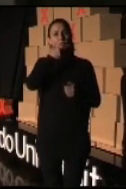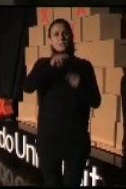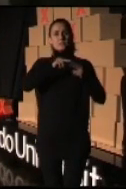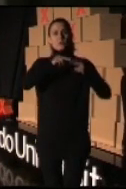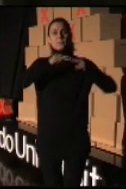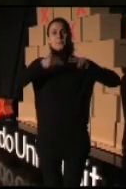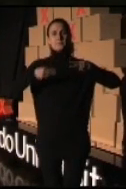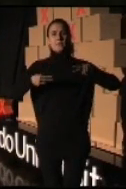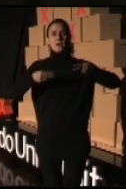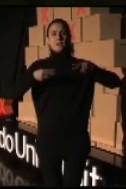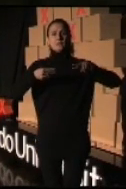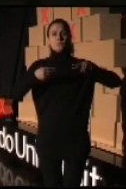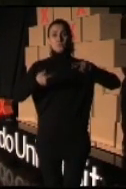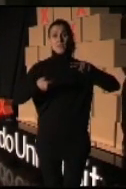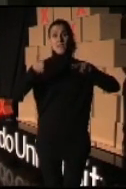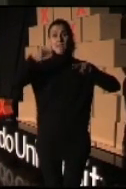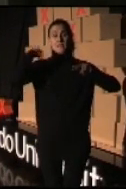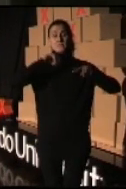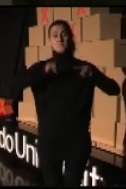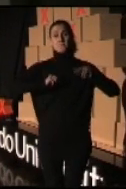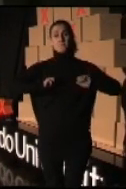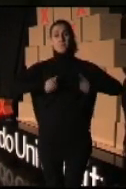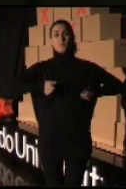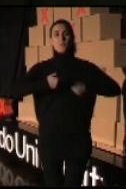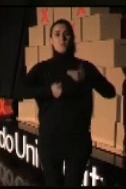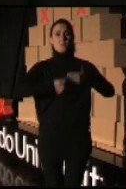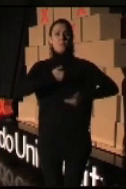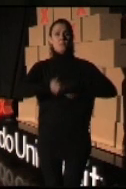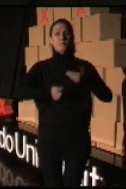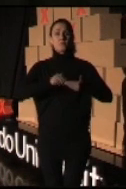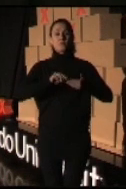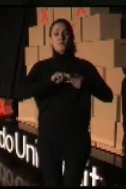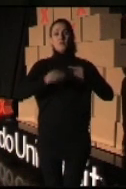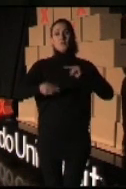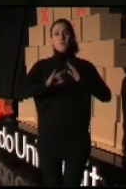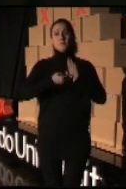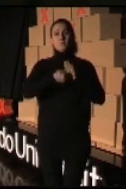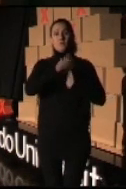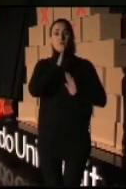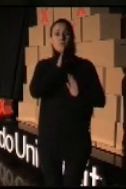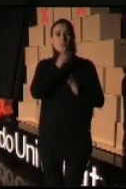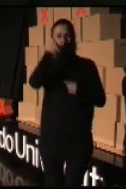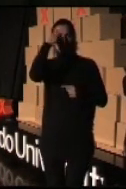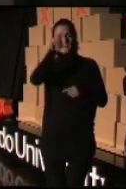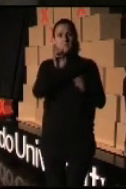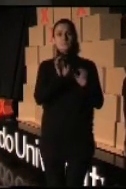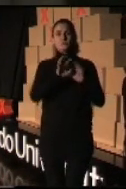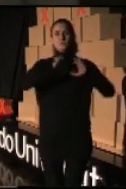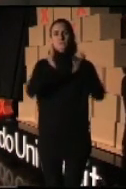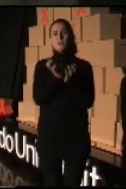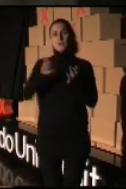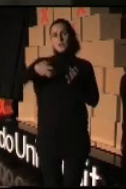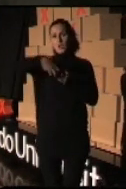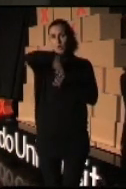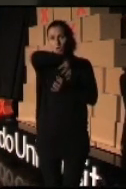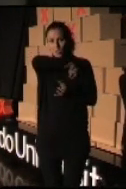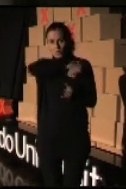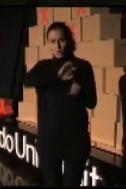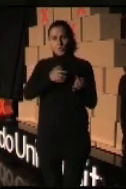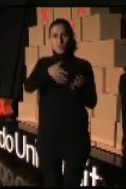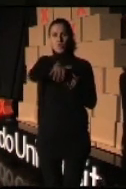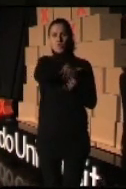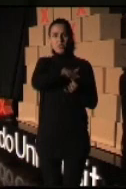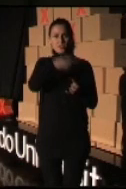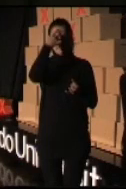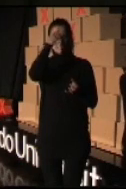genoma antes de que empezara el proyecto Genoma Humano. Sabíamos dónde estaban los continentes, sabíamos dónde estaban más o menos